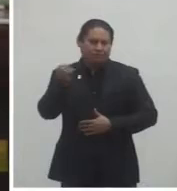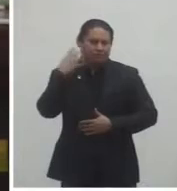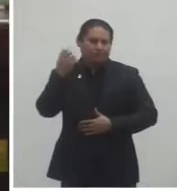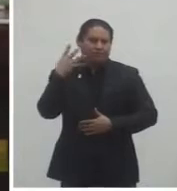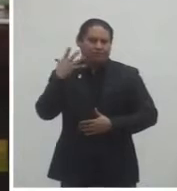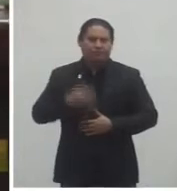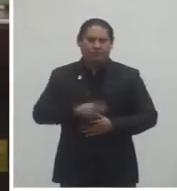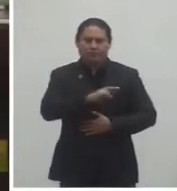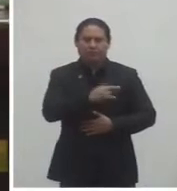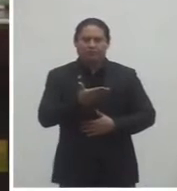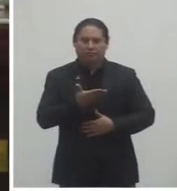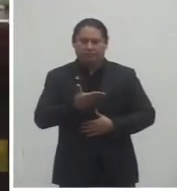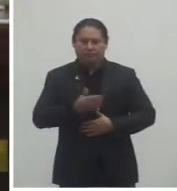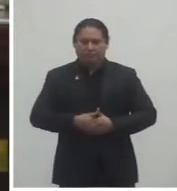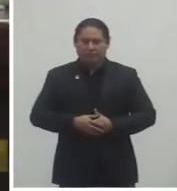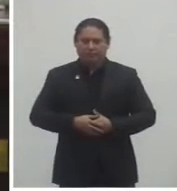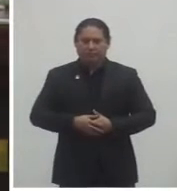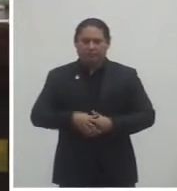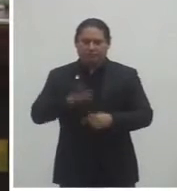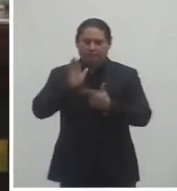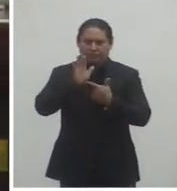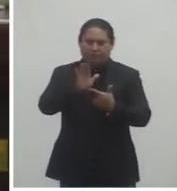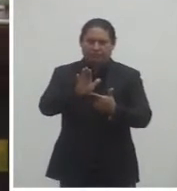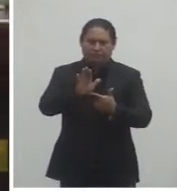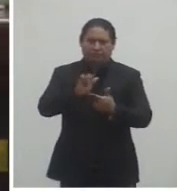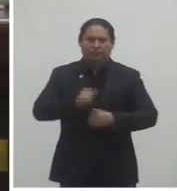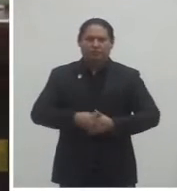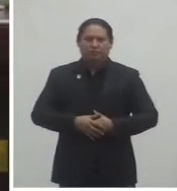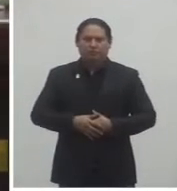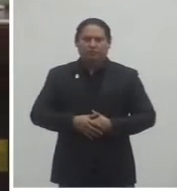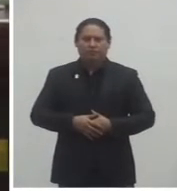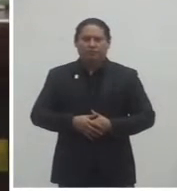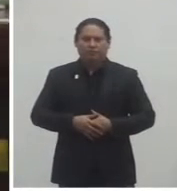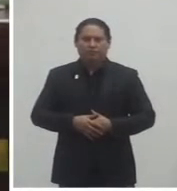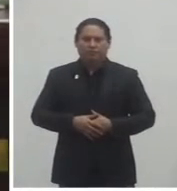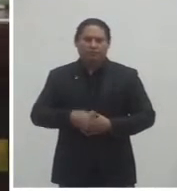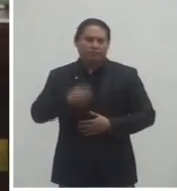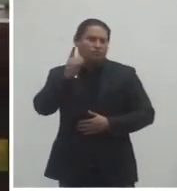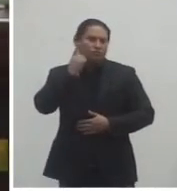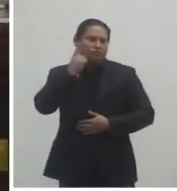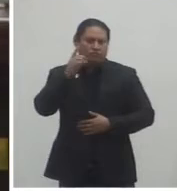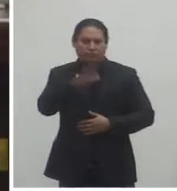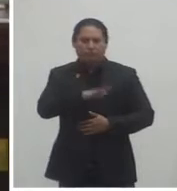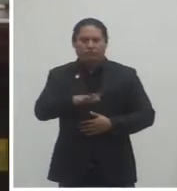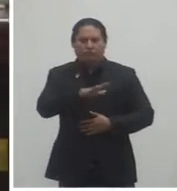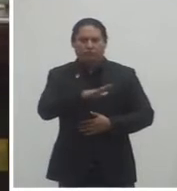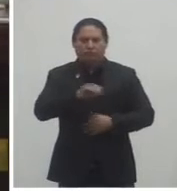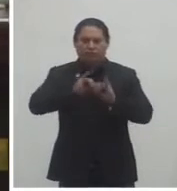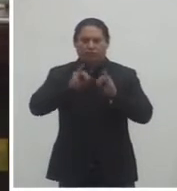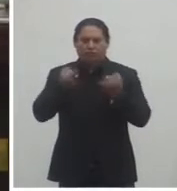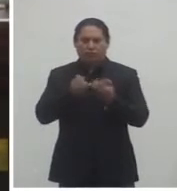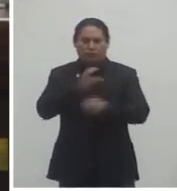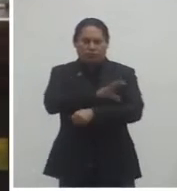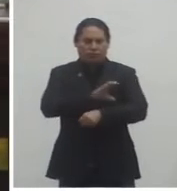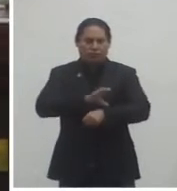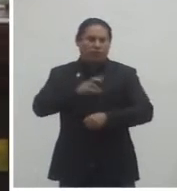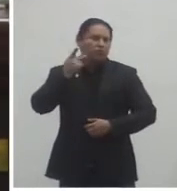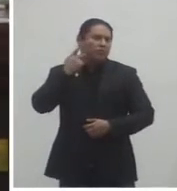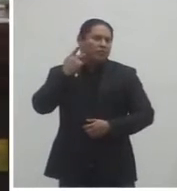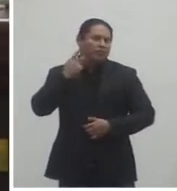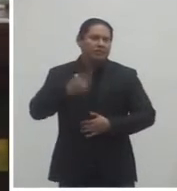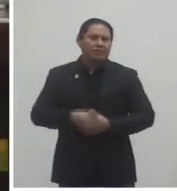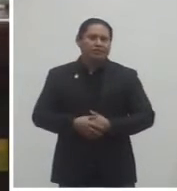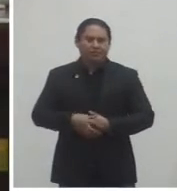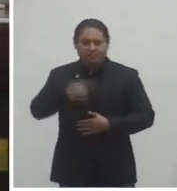asamblea, recibimos propuesta presentada por las diputadas y los diputados integrantes de la Junta de Coordinación